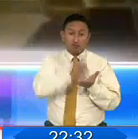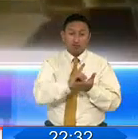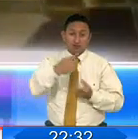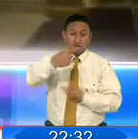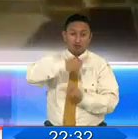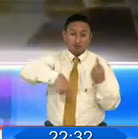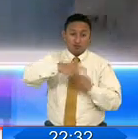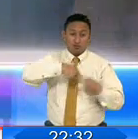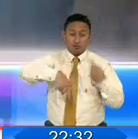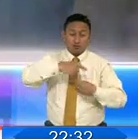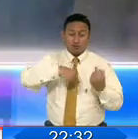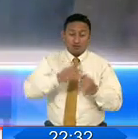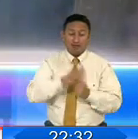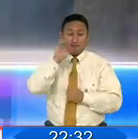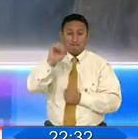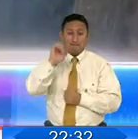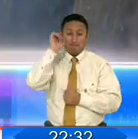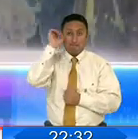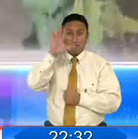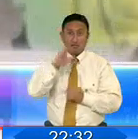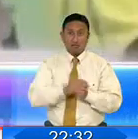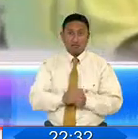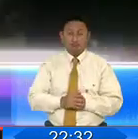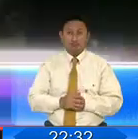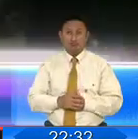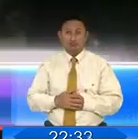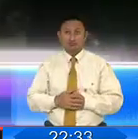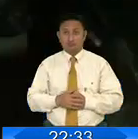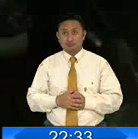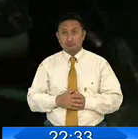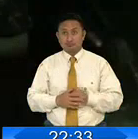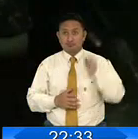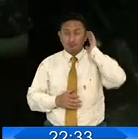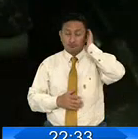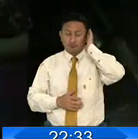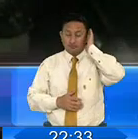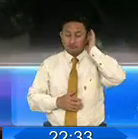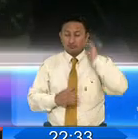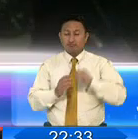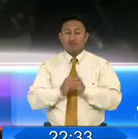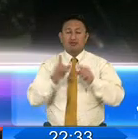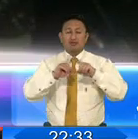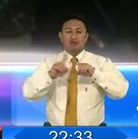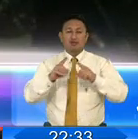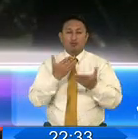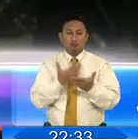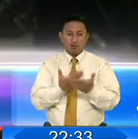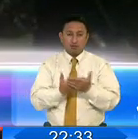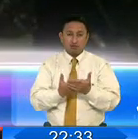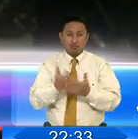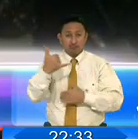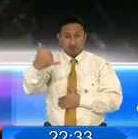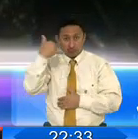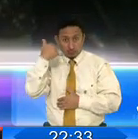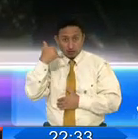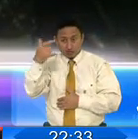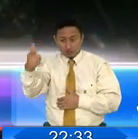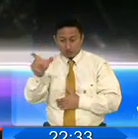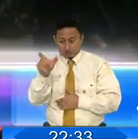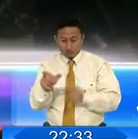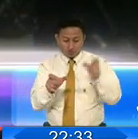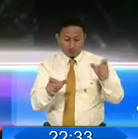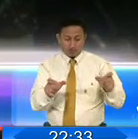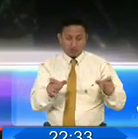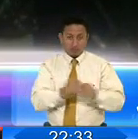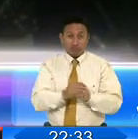distribución y comercialización utilizando portales web. Y varios indicios con los cuales, que son dispositivos electrónicos, con los